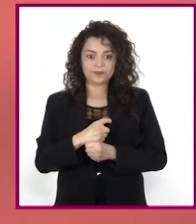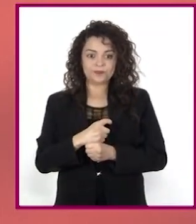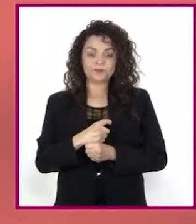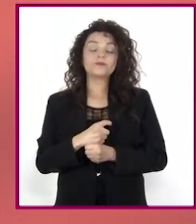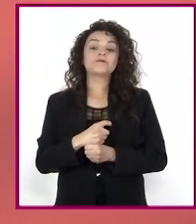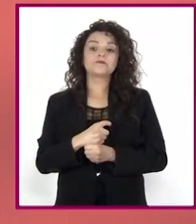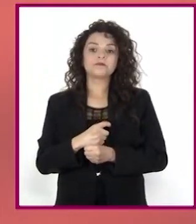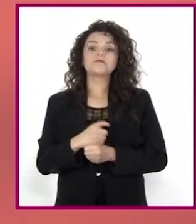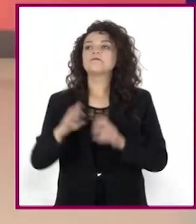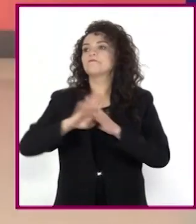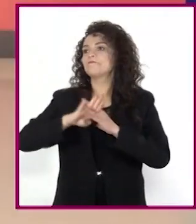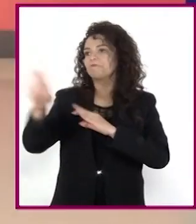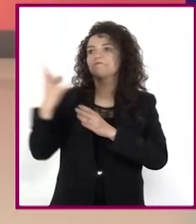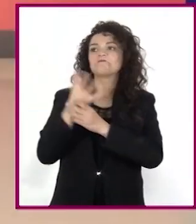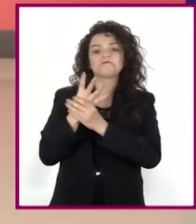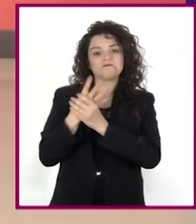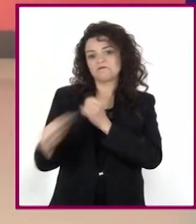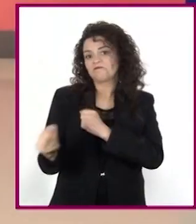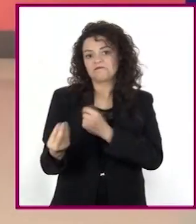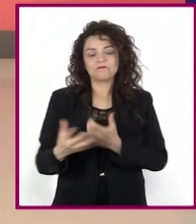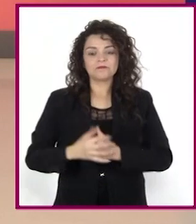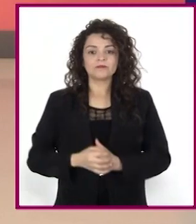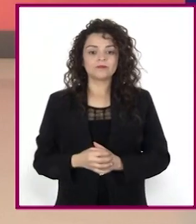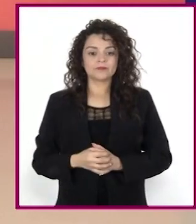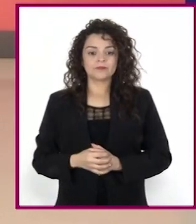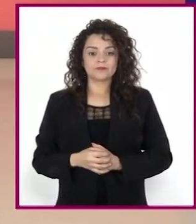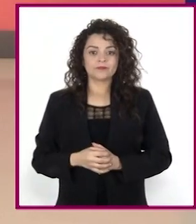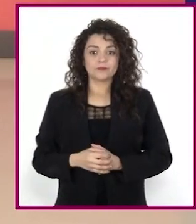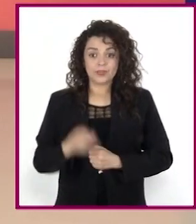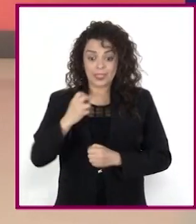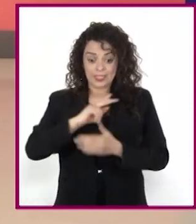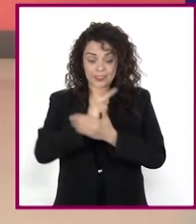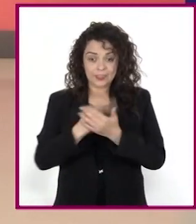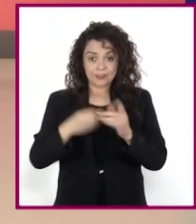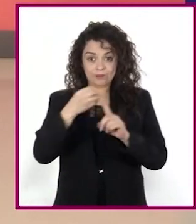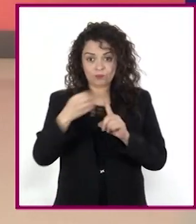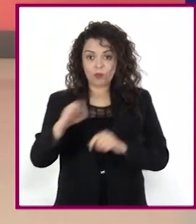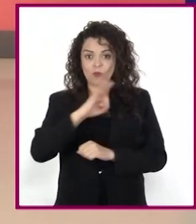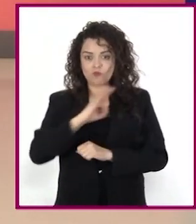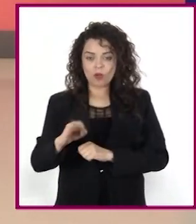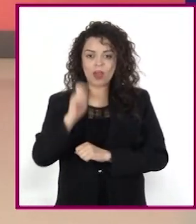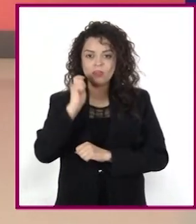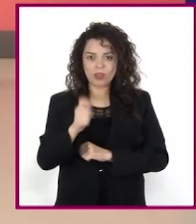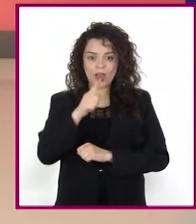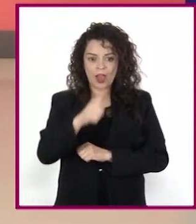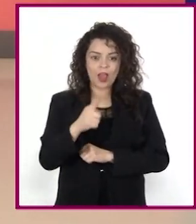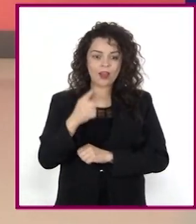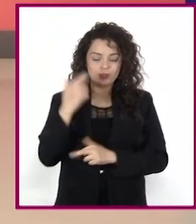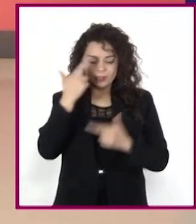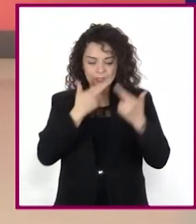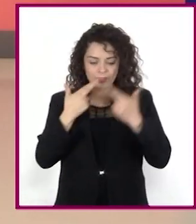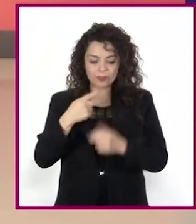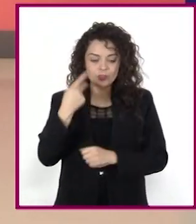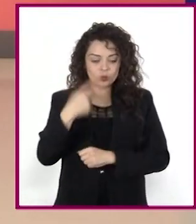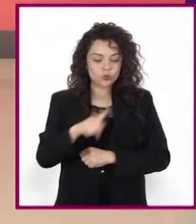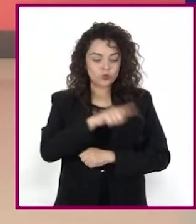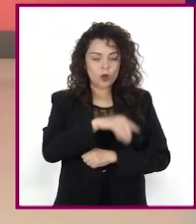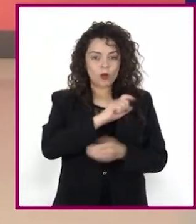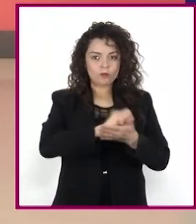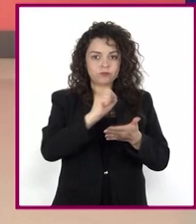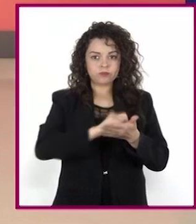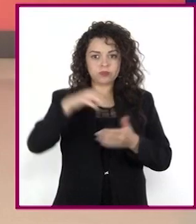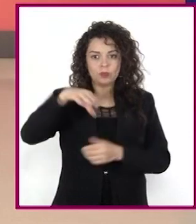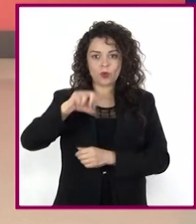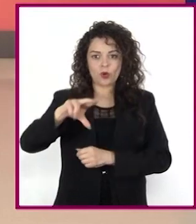El hecho de migrar. Con lo visto en esta sesión, podrán evaluar su borrador de monografía. Vamos a recapitular lo que